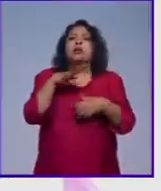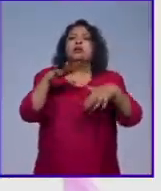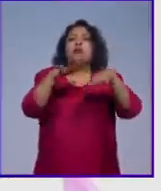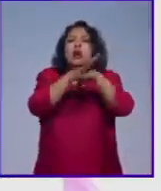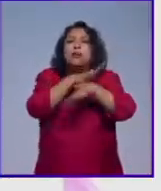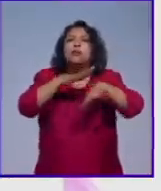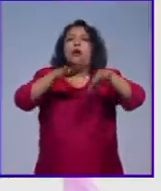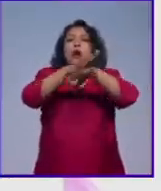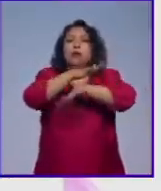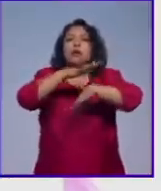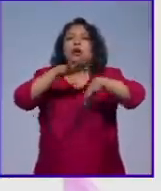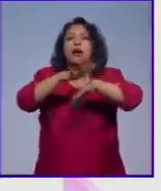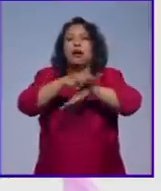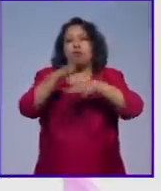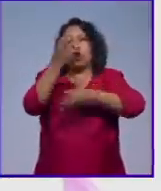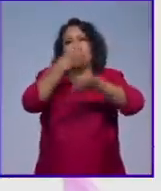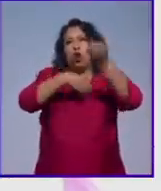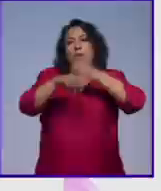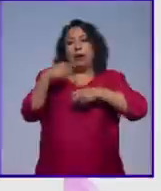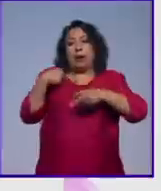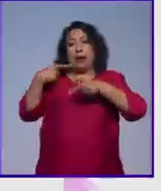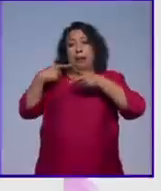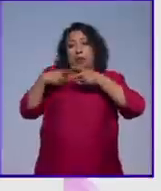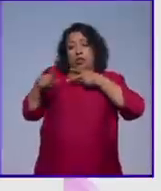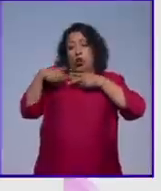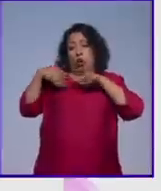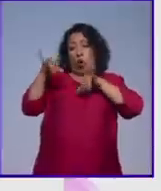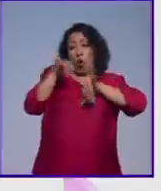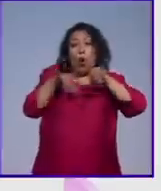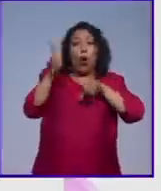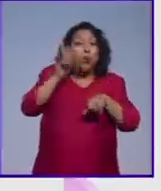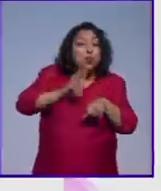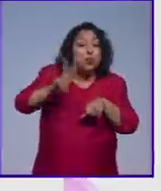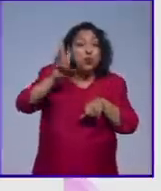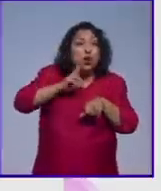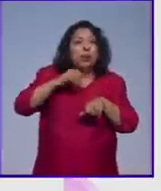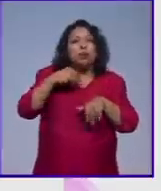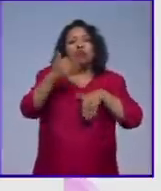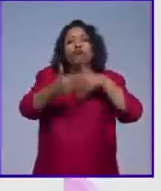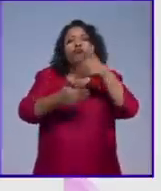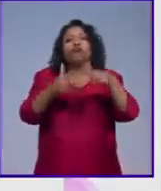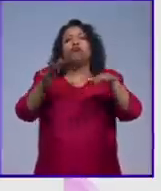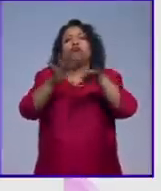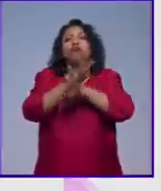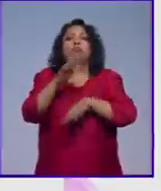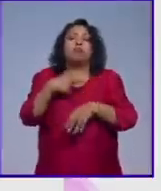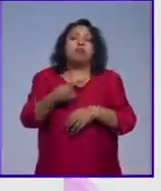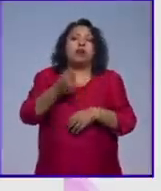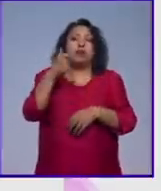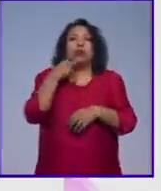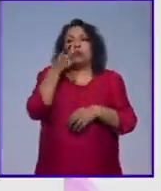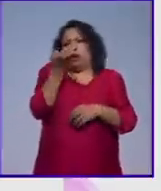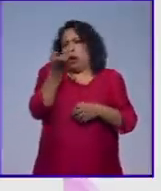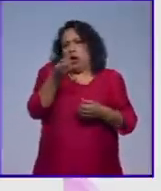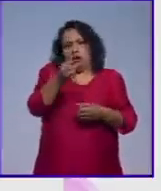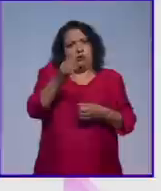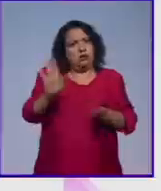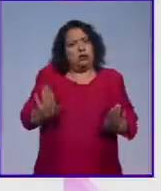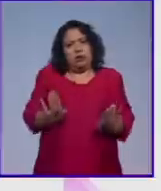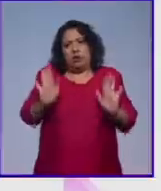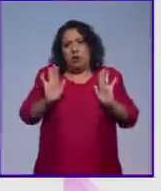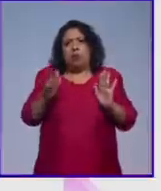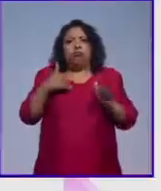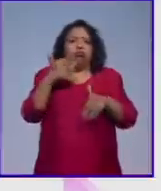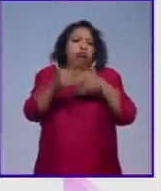es una obra que, como nació muy desde el laboratorio, se planteó desde un inicio que ese iba a ser su camino, y